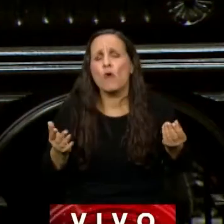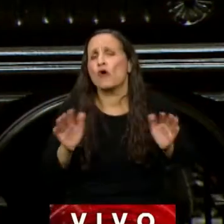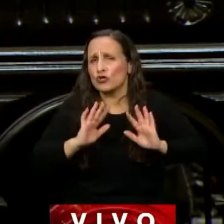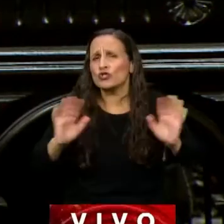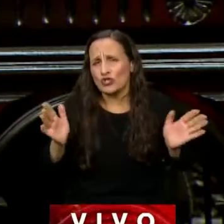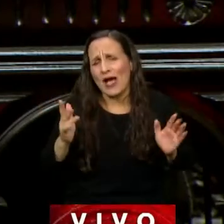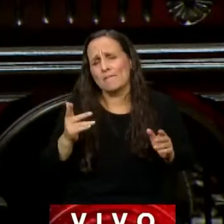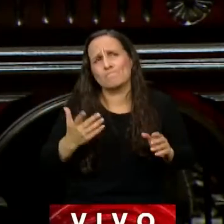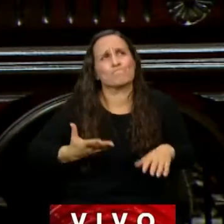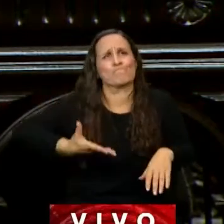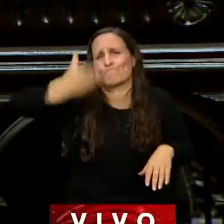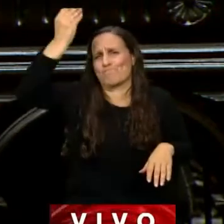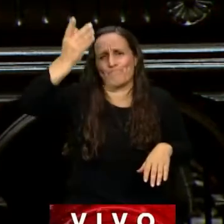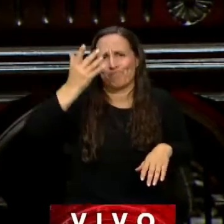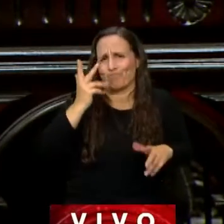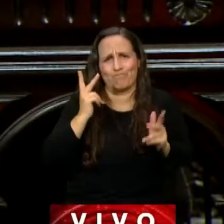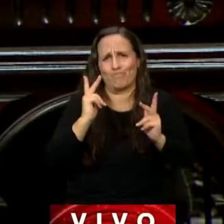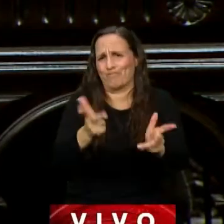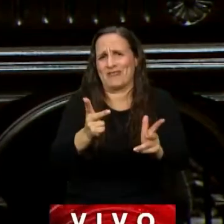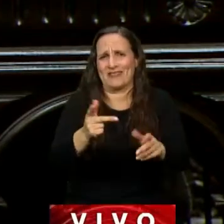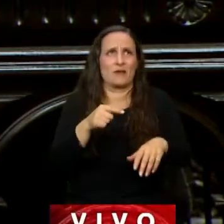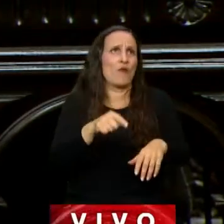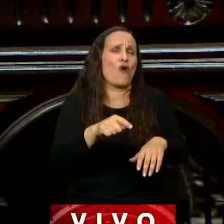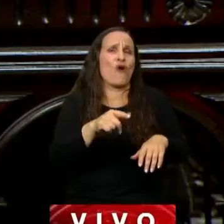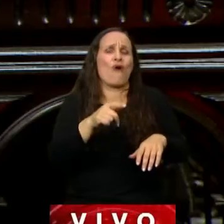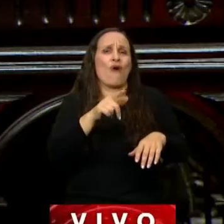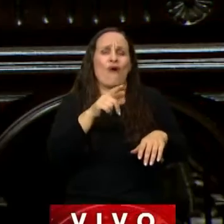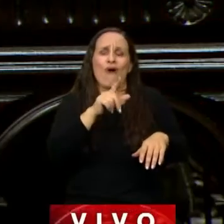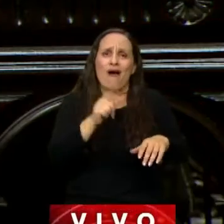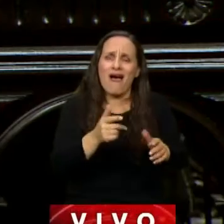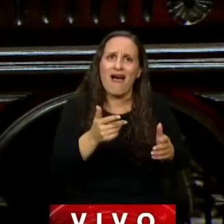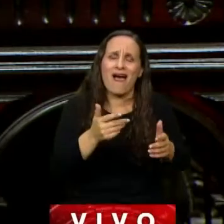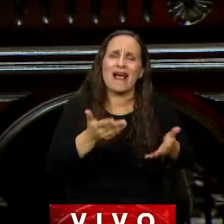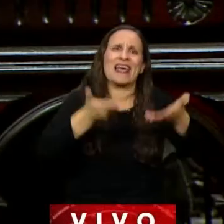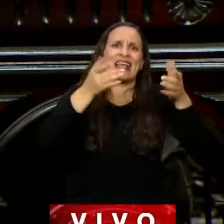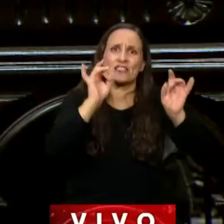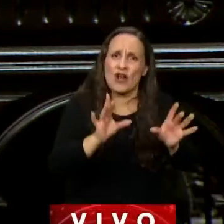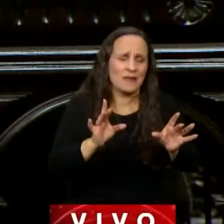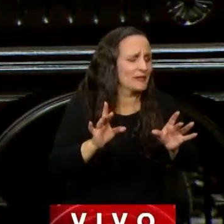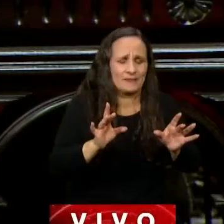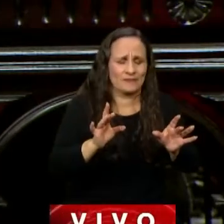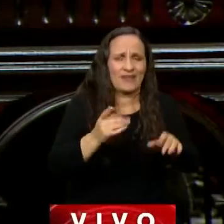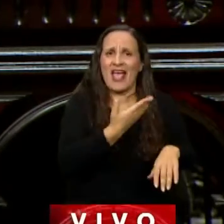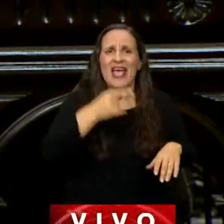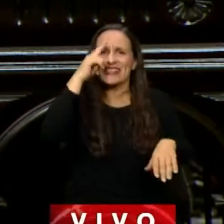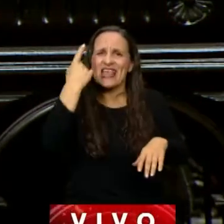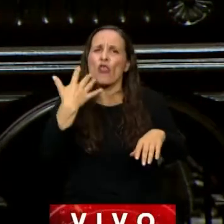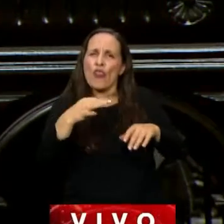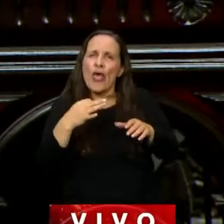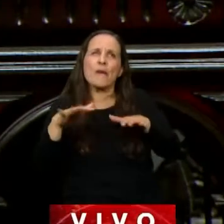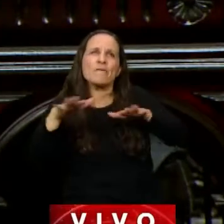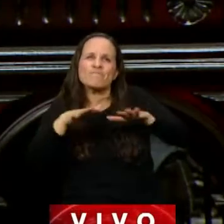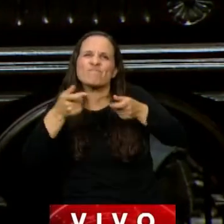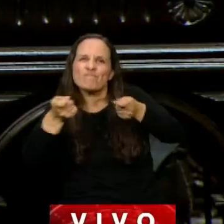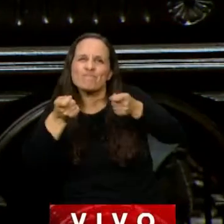dicho infinidad de veces, está claro que con crecer no alcanza y hace falta un Estado activo que además actúe en la regulación